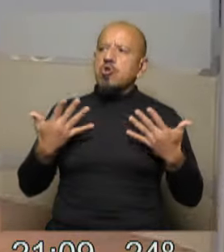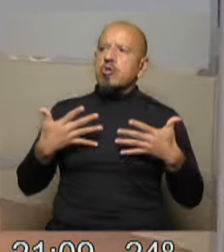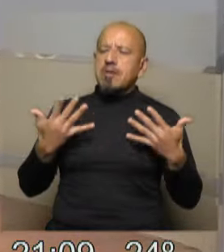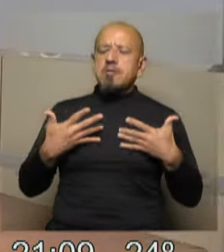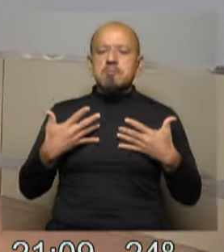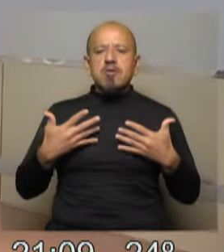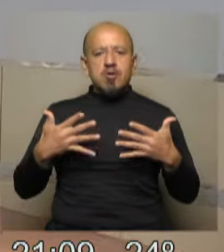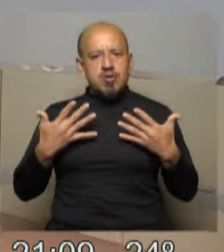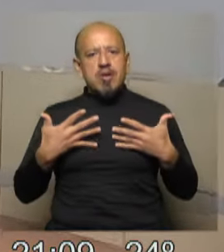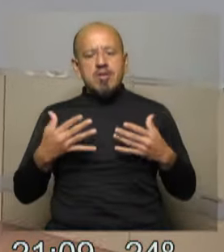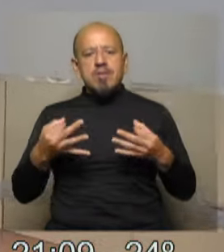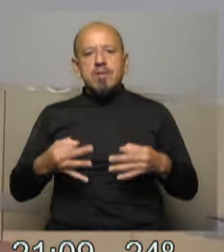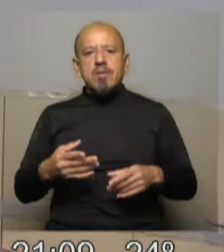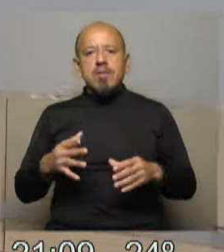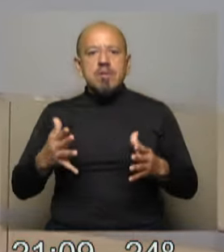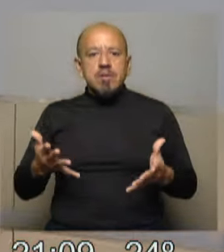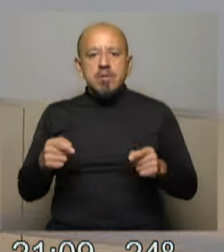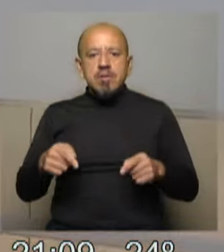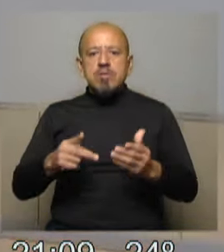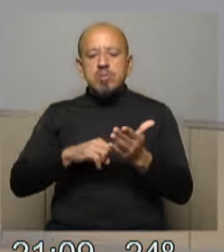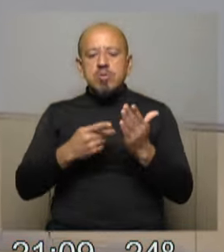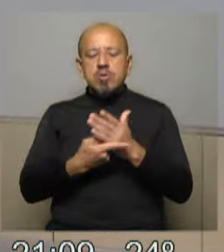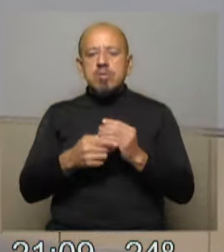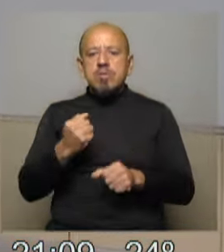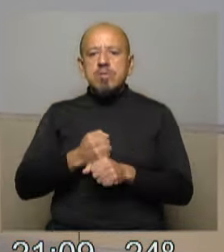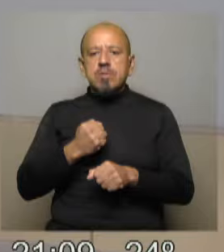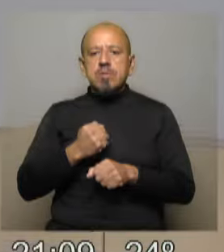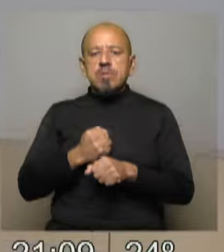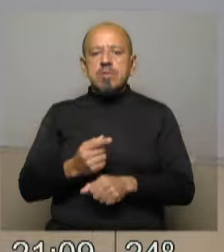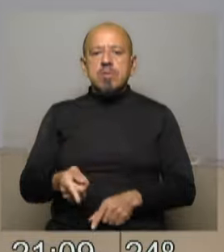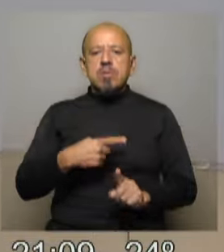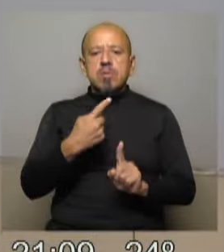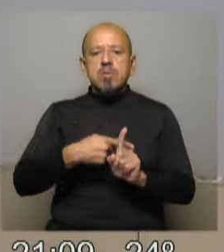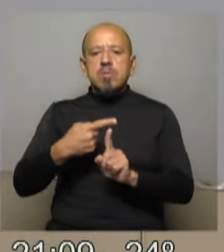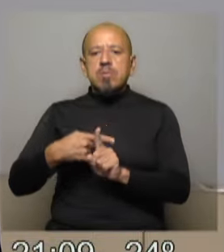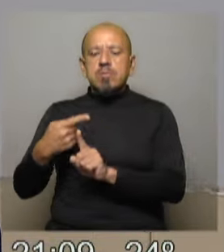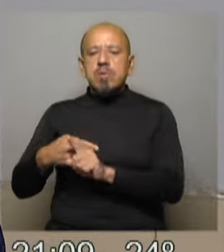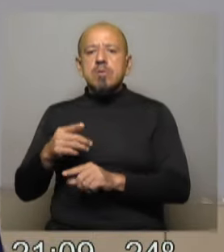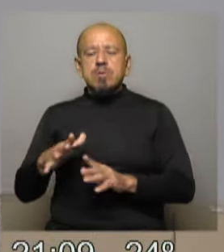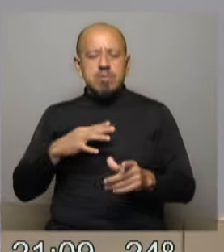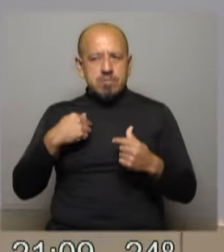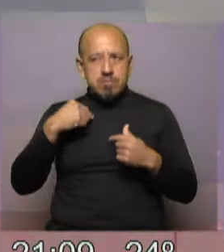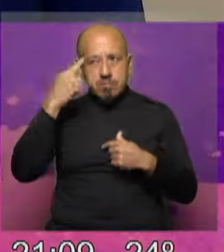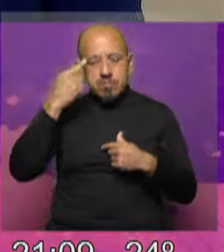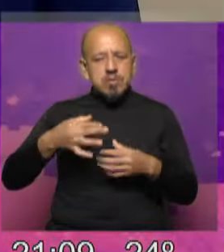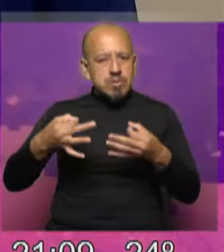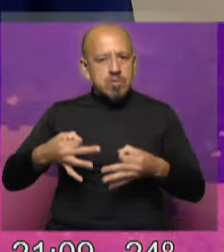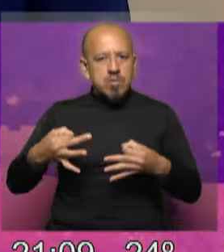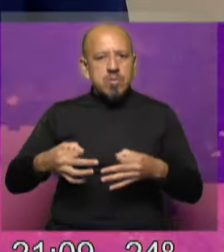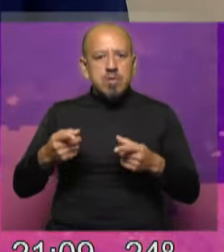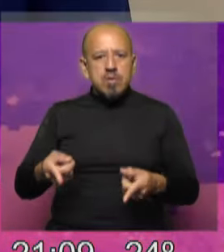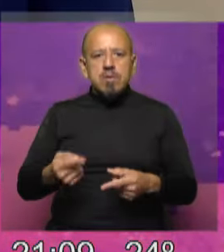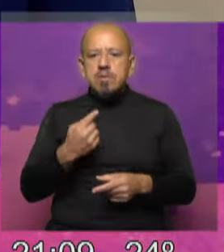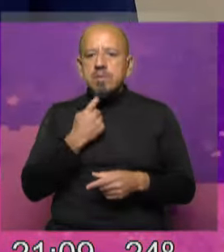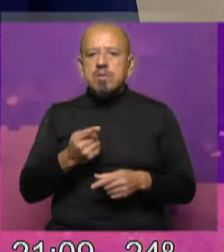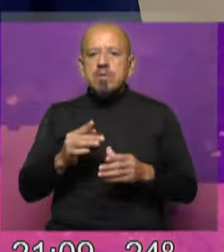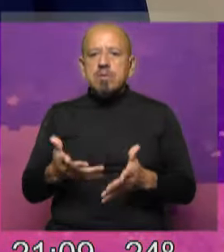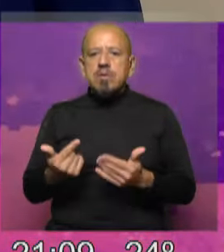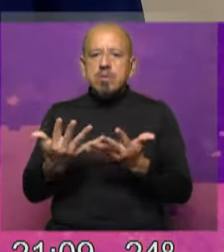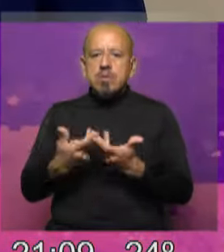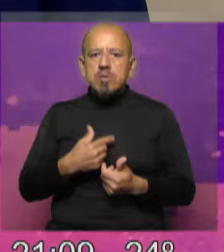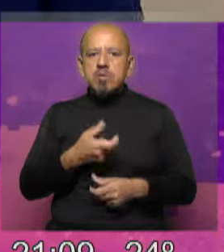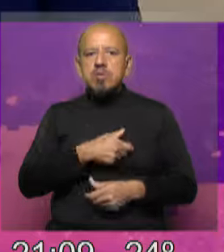contento de haber inaugurado esto, que es un proyecto que venimos trabajando ya hace algunos meses y que estamos seguros va a servir muchísimo para organizaciones